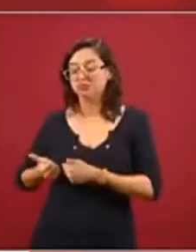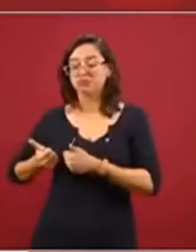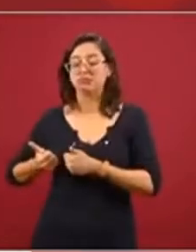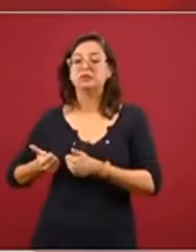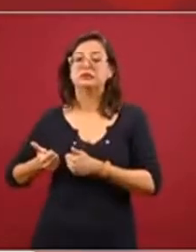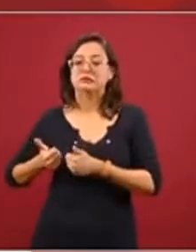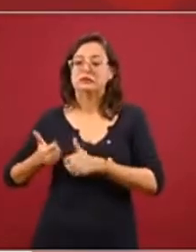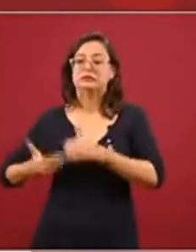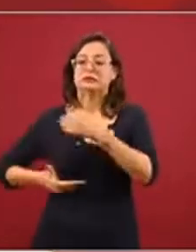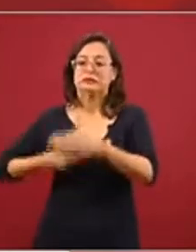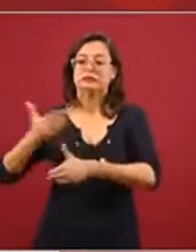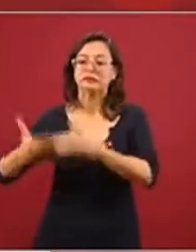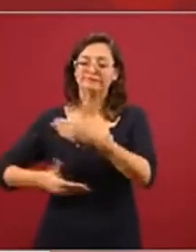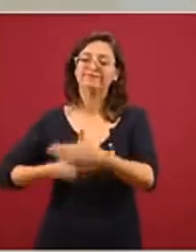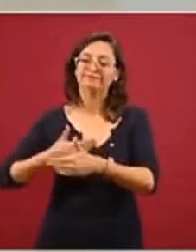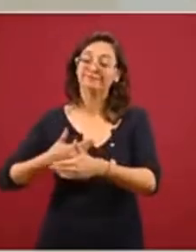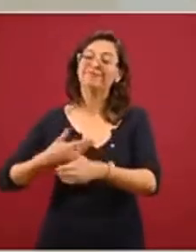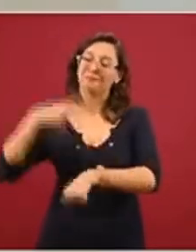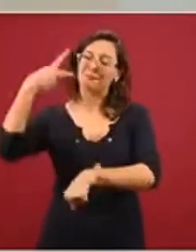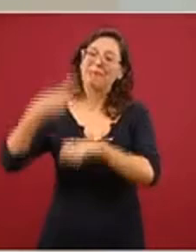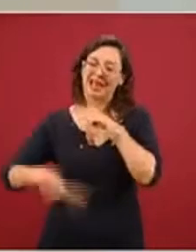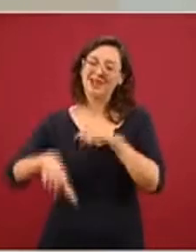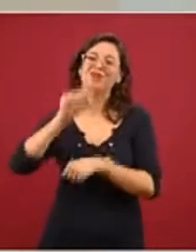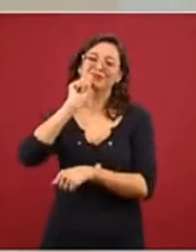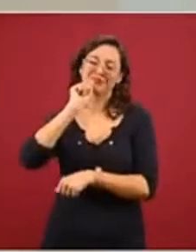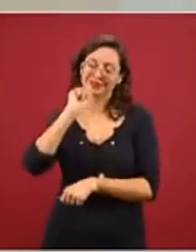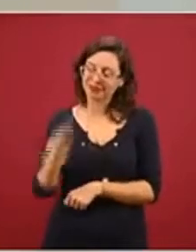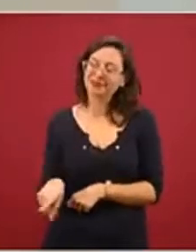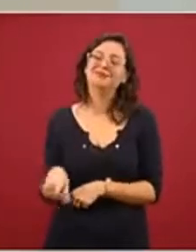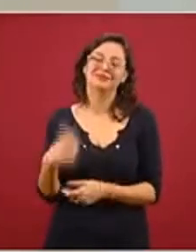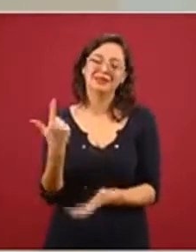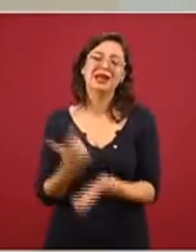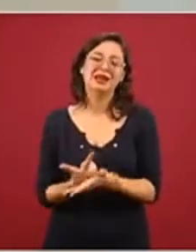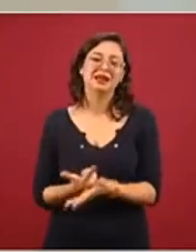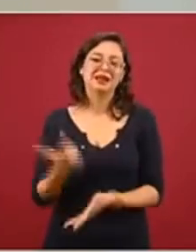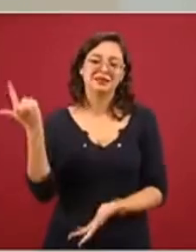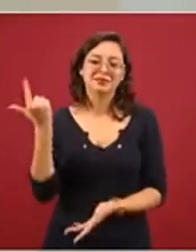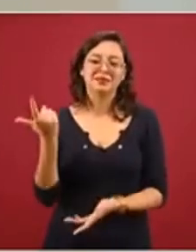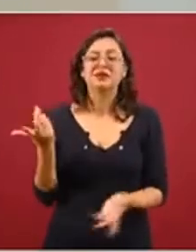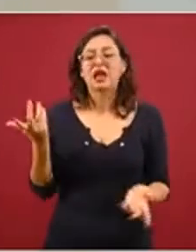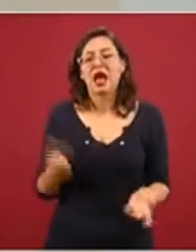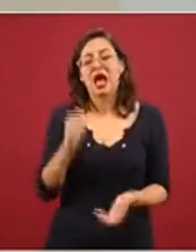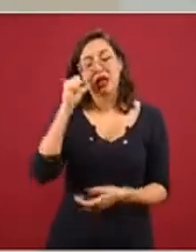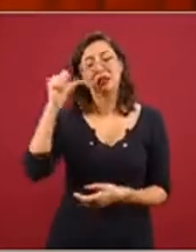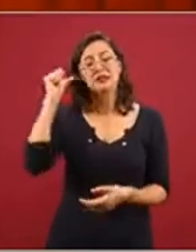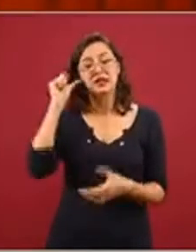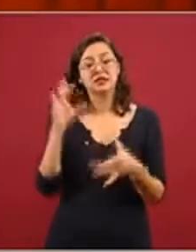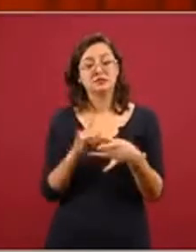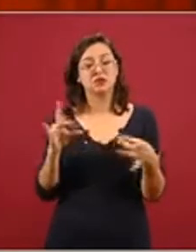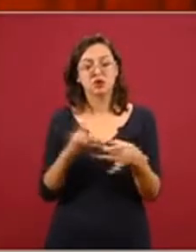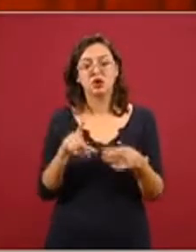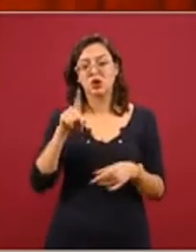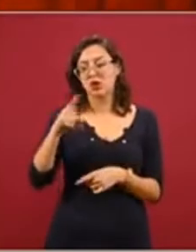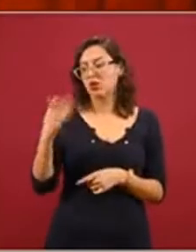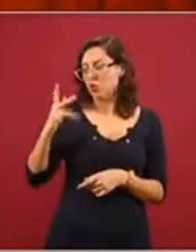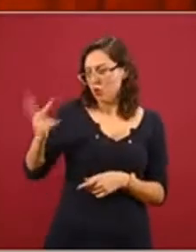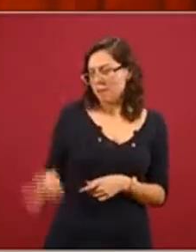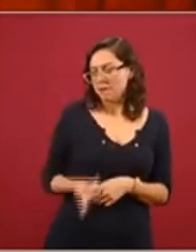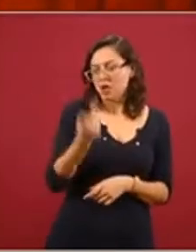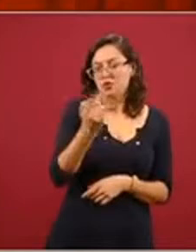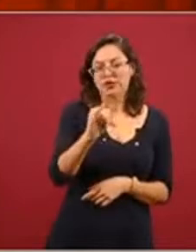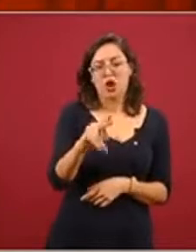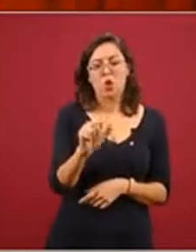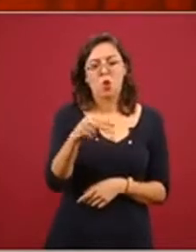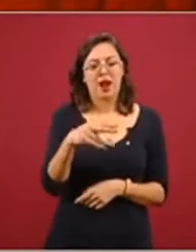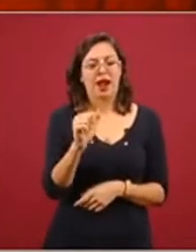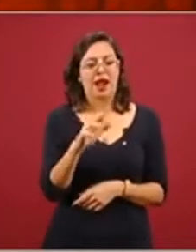tiene consecuencias muy importantes que hemos detallado múltiples ocasiones. Ayer hablamos, a propósito de la amable pregunta de Juan Carlos,